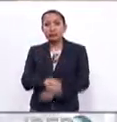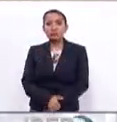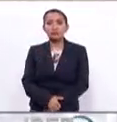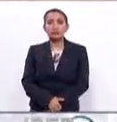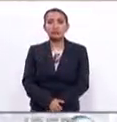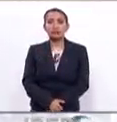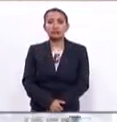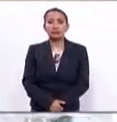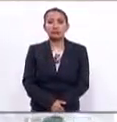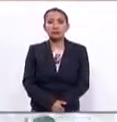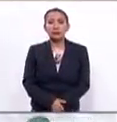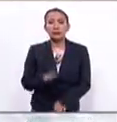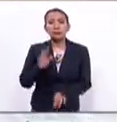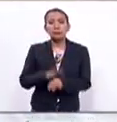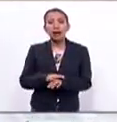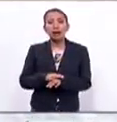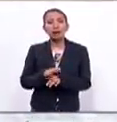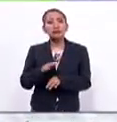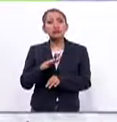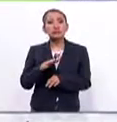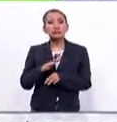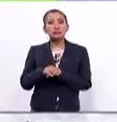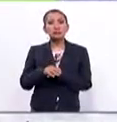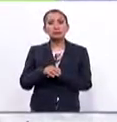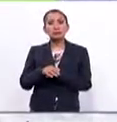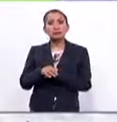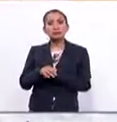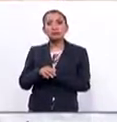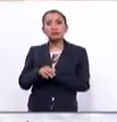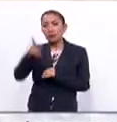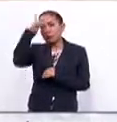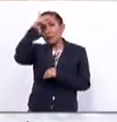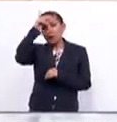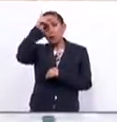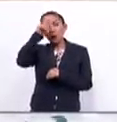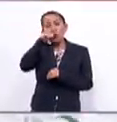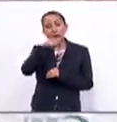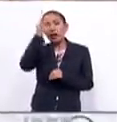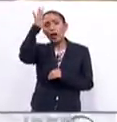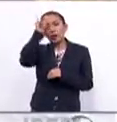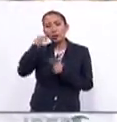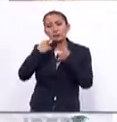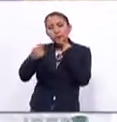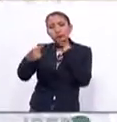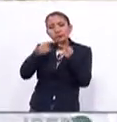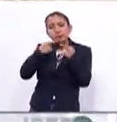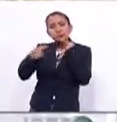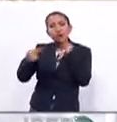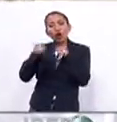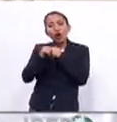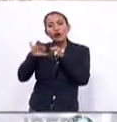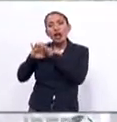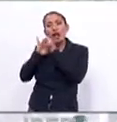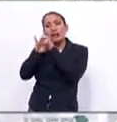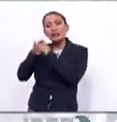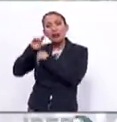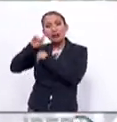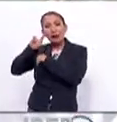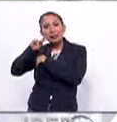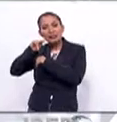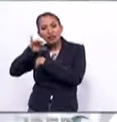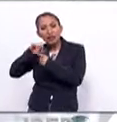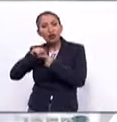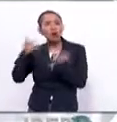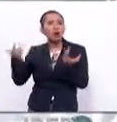Claro. Y más allá de esto, digamos, claro, Perú tiene pues acuerdos con la Alianza del Pacífico,